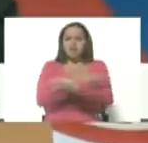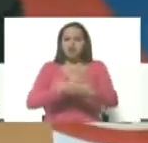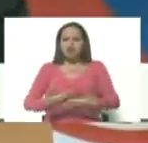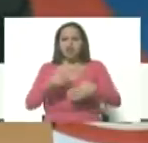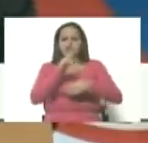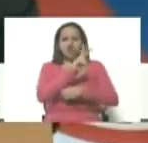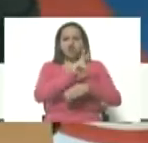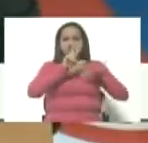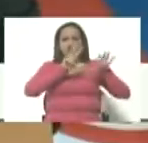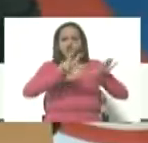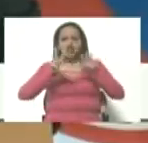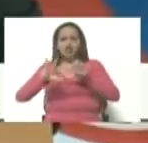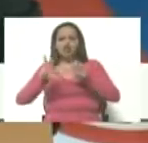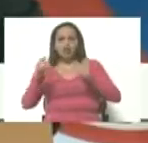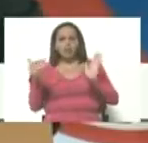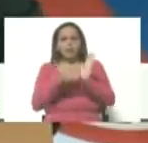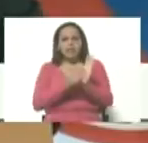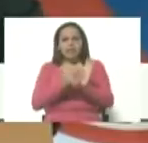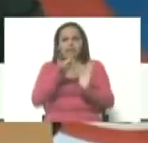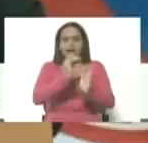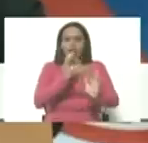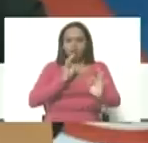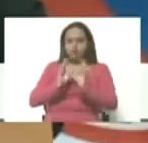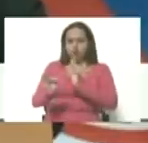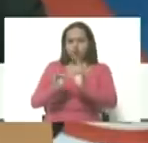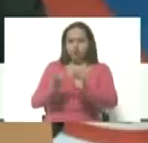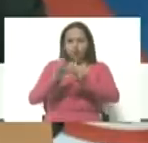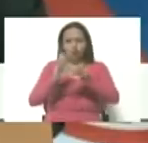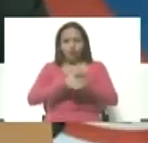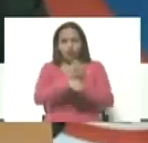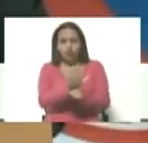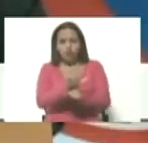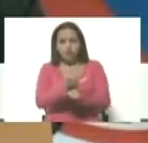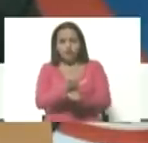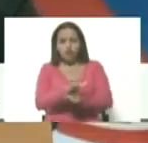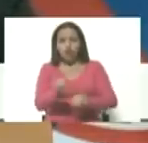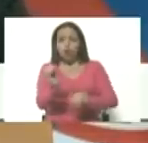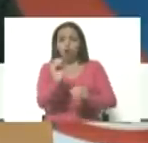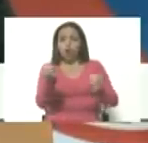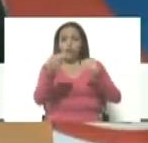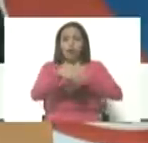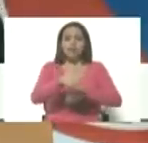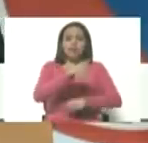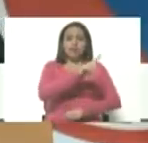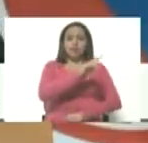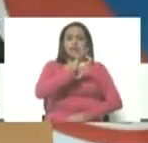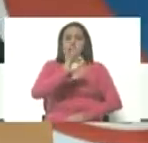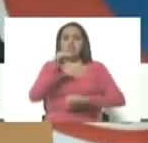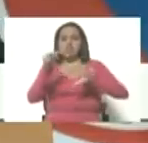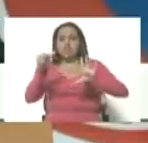3.288.000 contagiados de coronavirus, o de más 136.000 fallecidos.